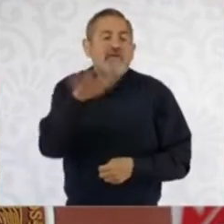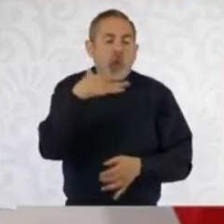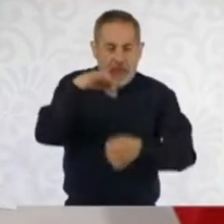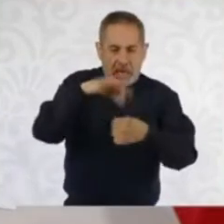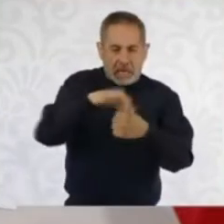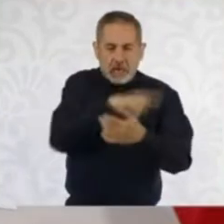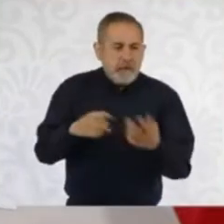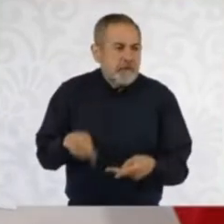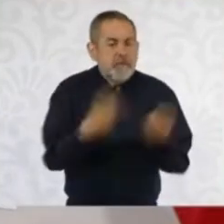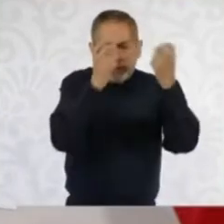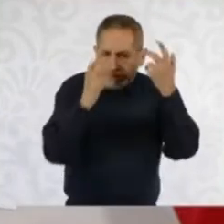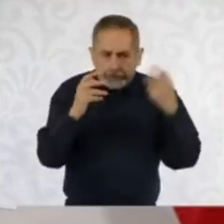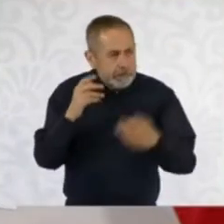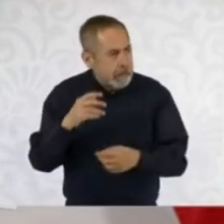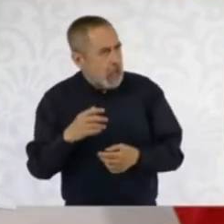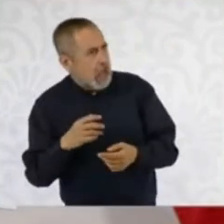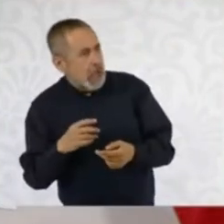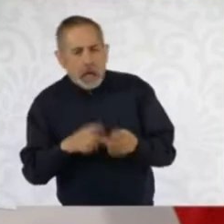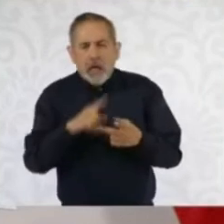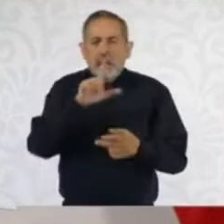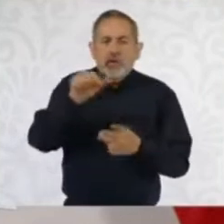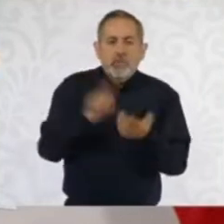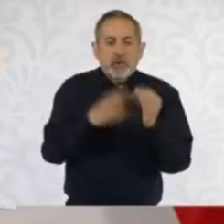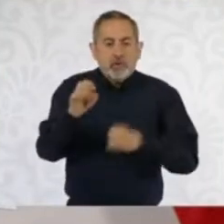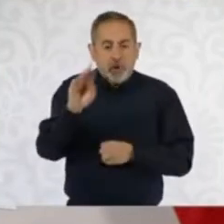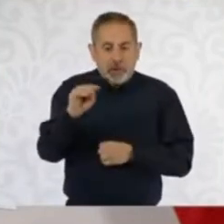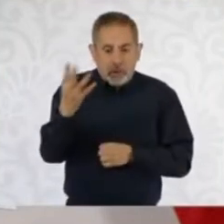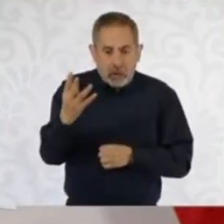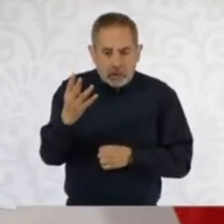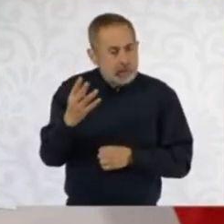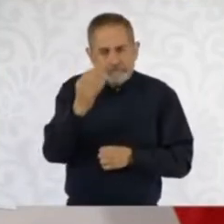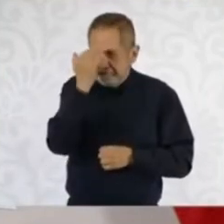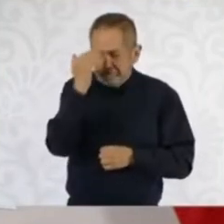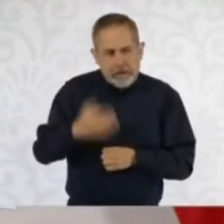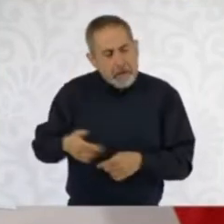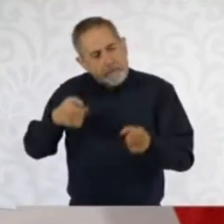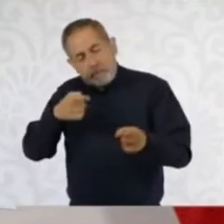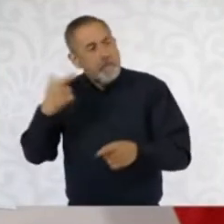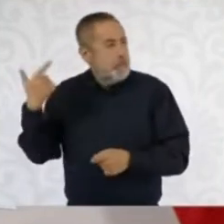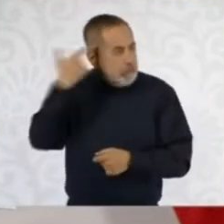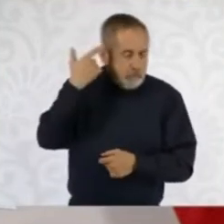El 94, el terrible asesinato de Colosio,